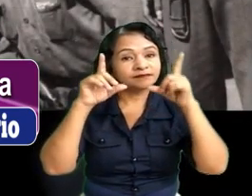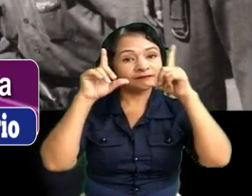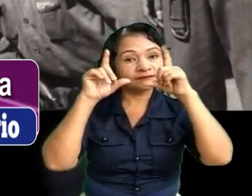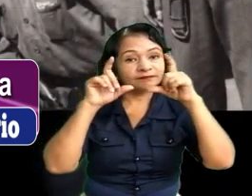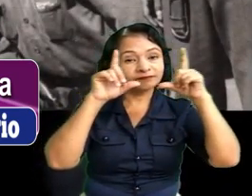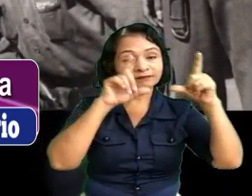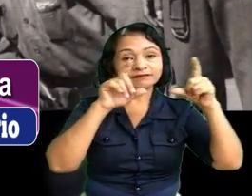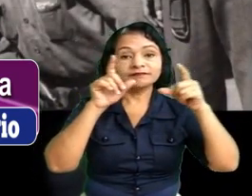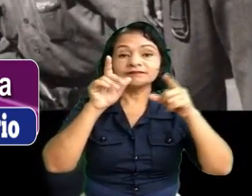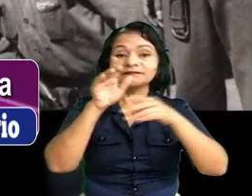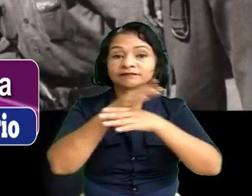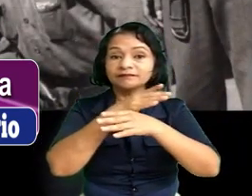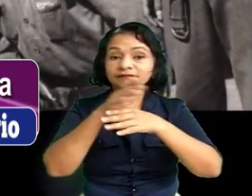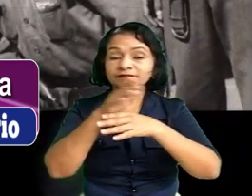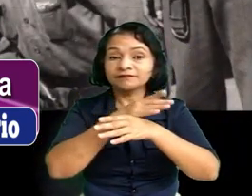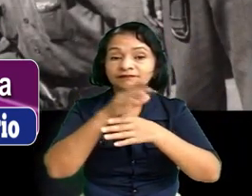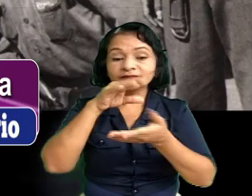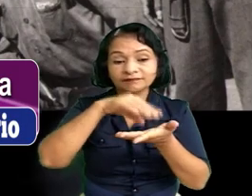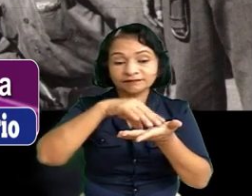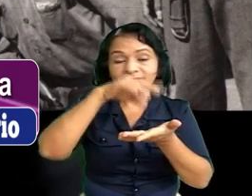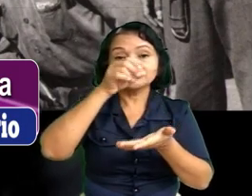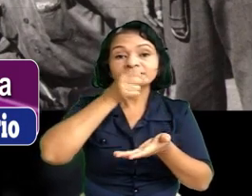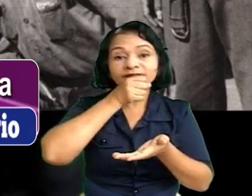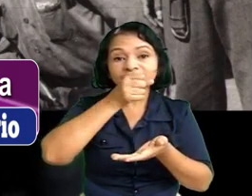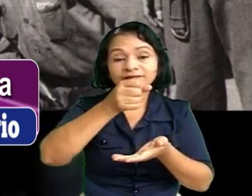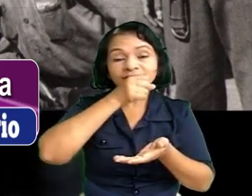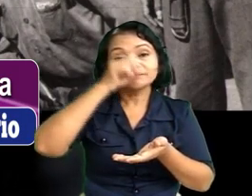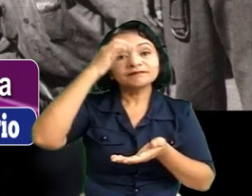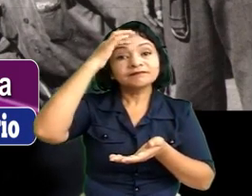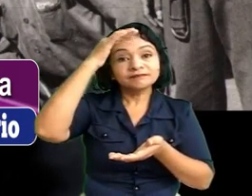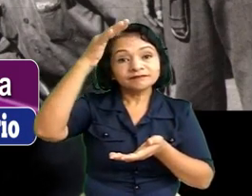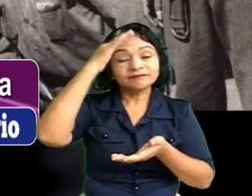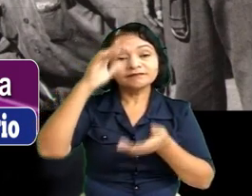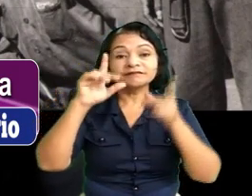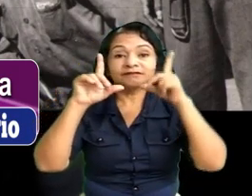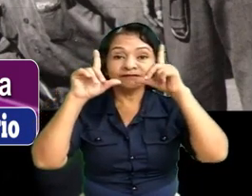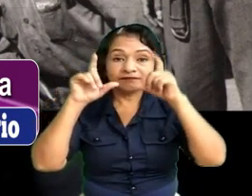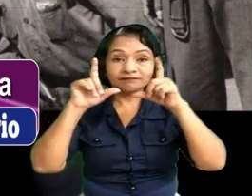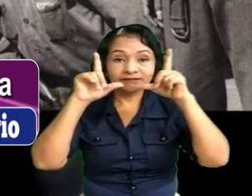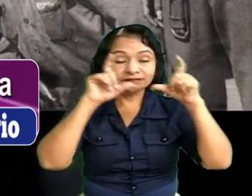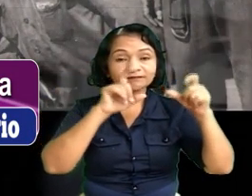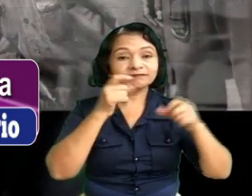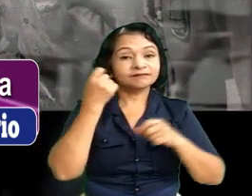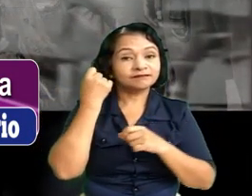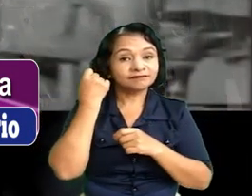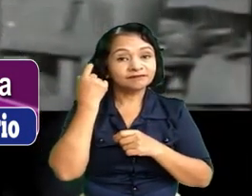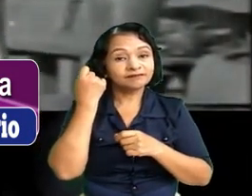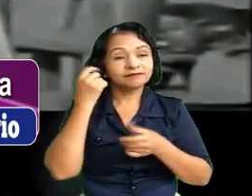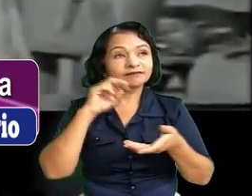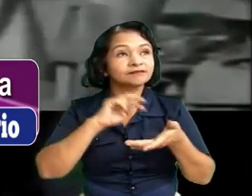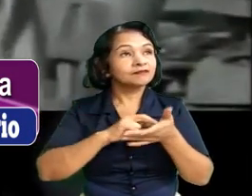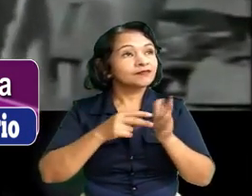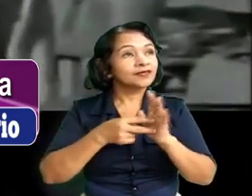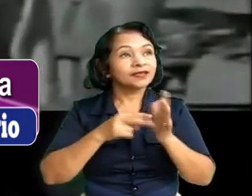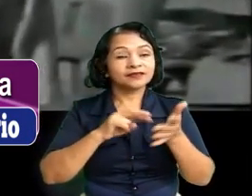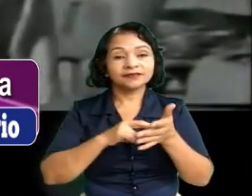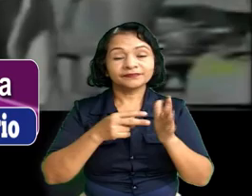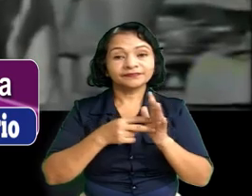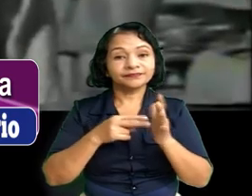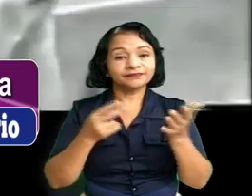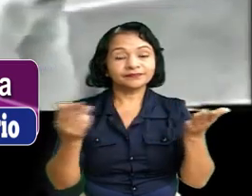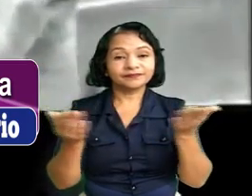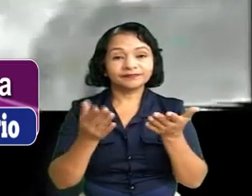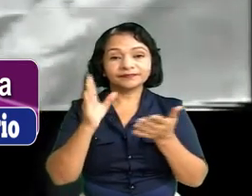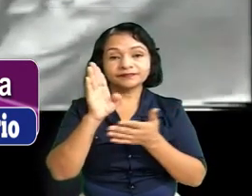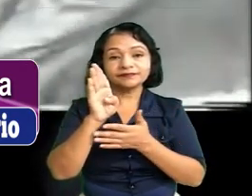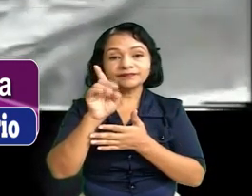medios internacionales, de medios franceses o mexicanos en este caso. Entender un poquito lo que significa también